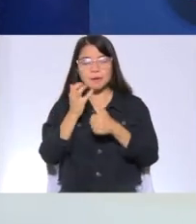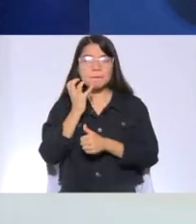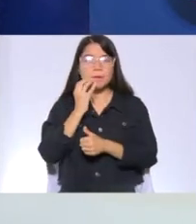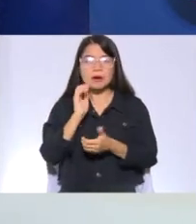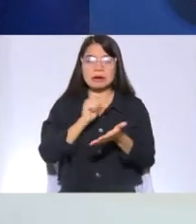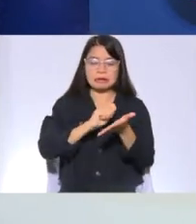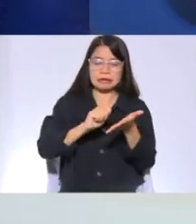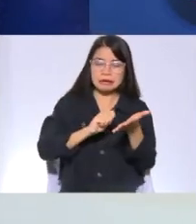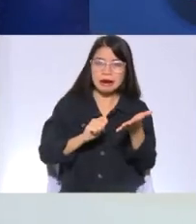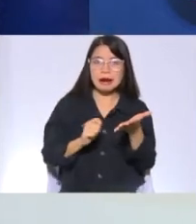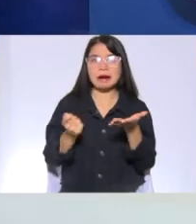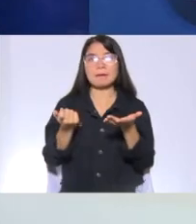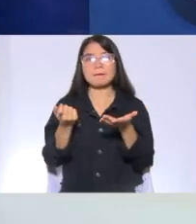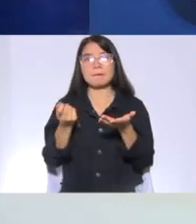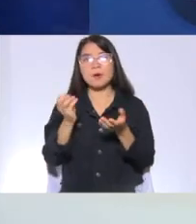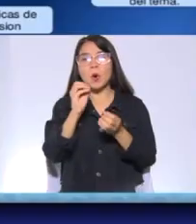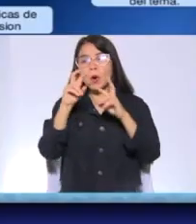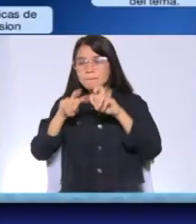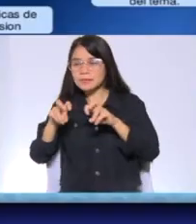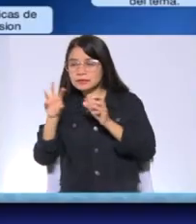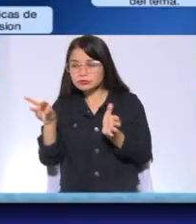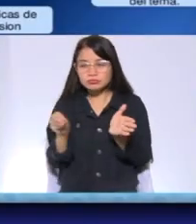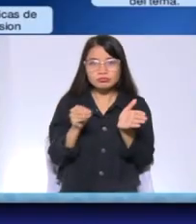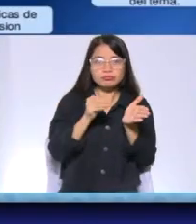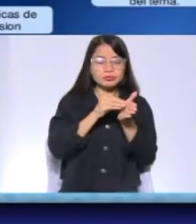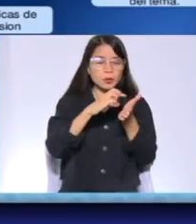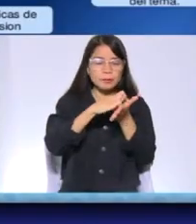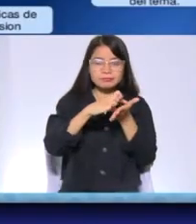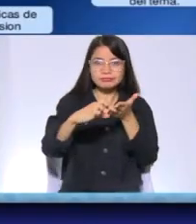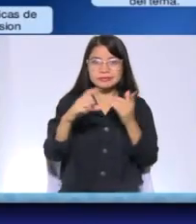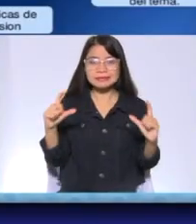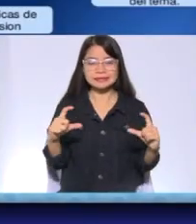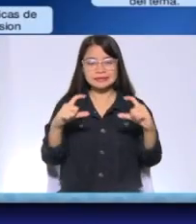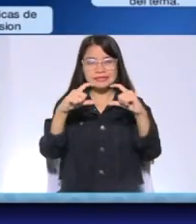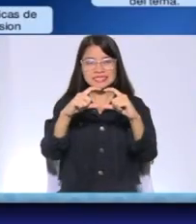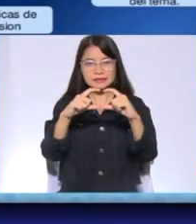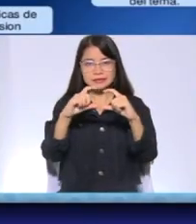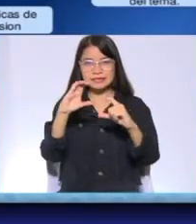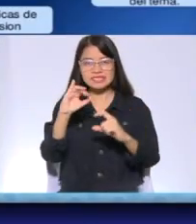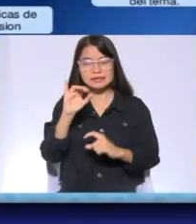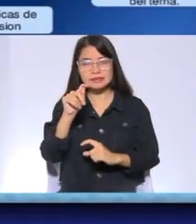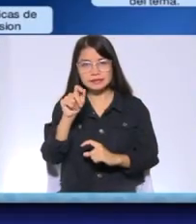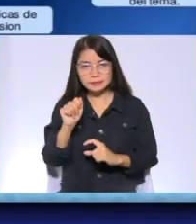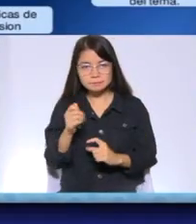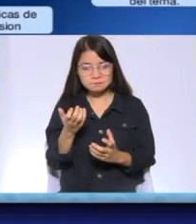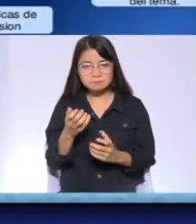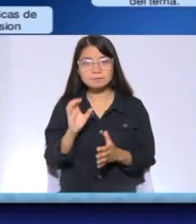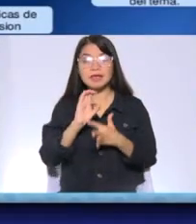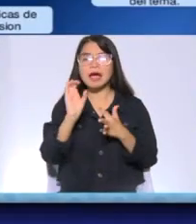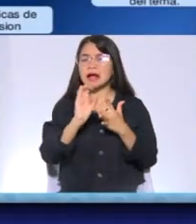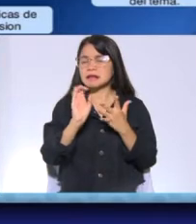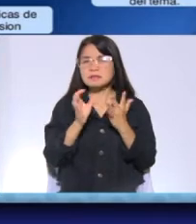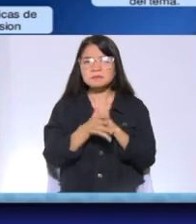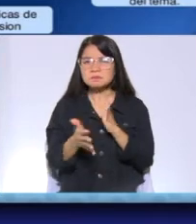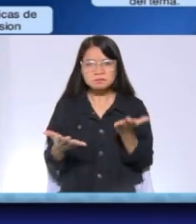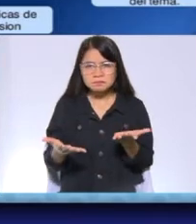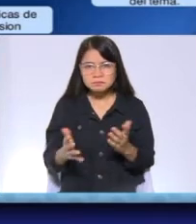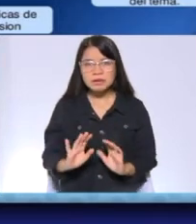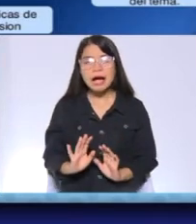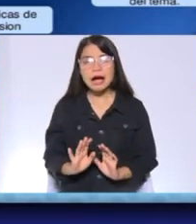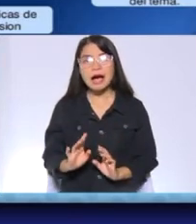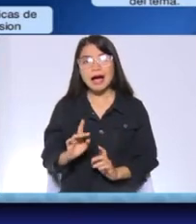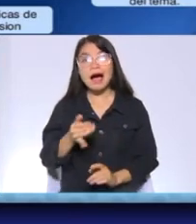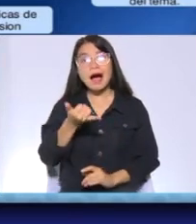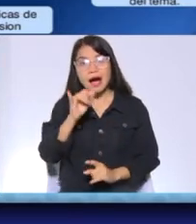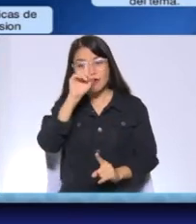dar sustento a lo que estamos diciendo. ¿Qué características puede tener el texto argumentativo? Bueno, primero que tiene una intención,